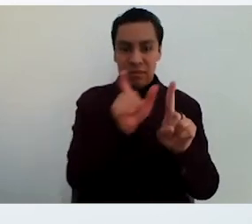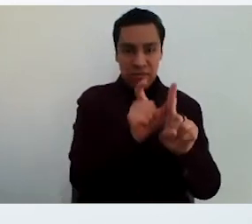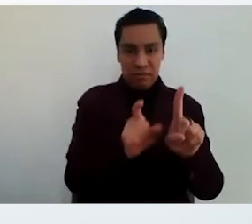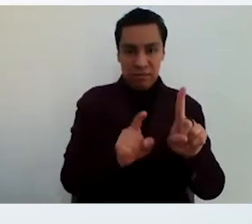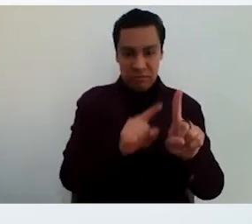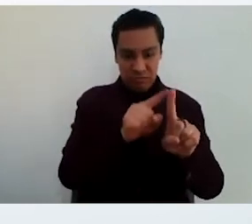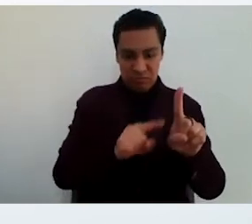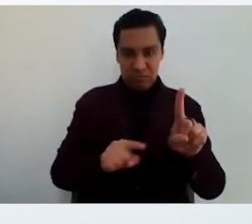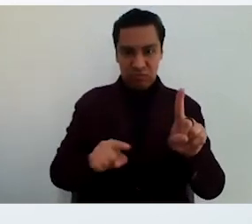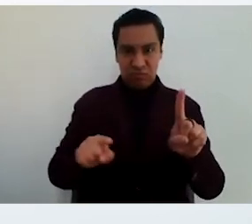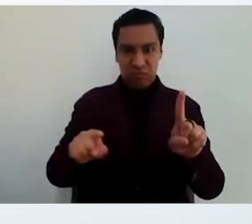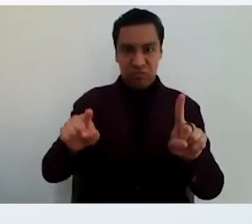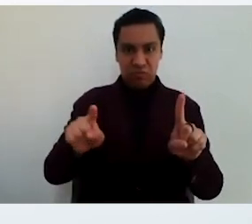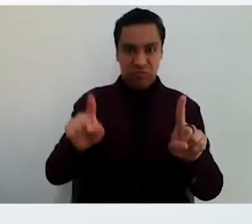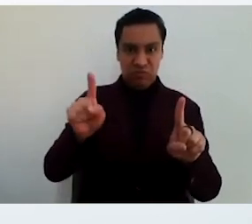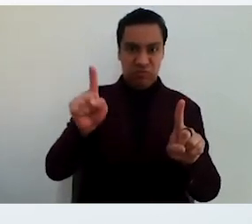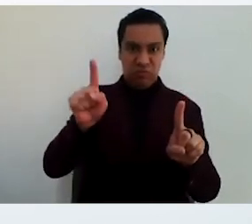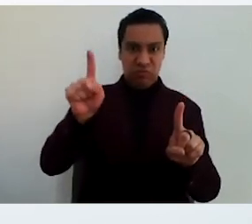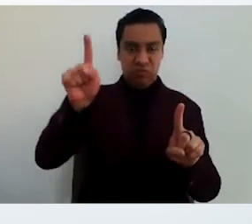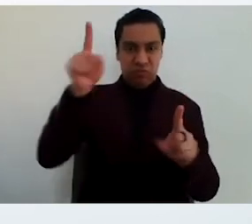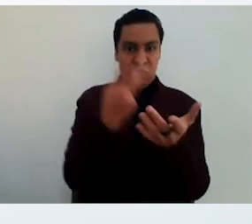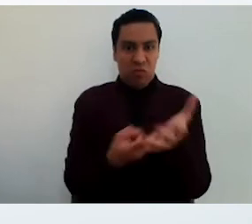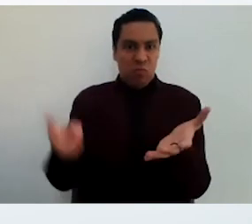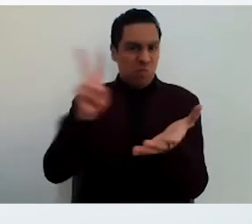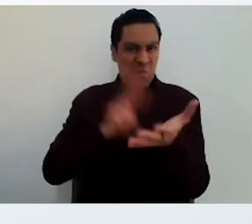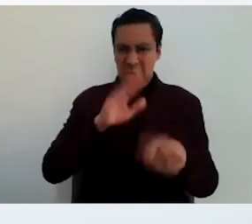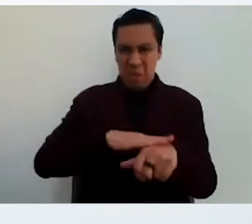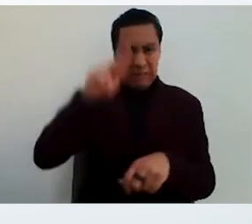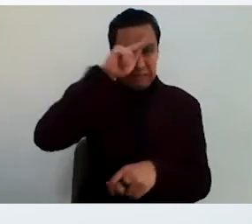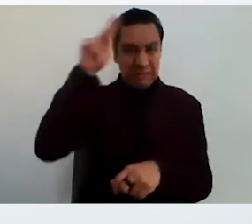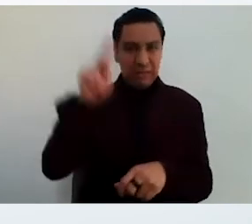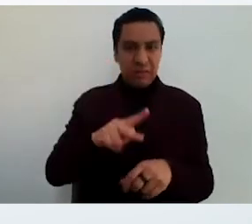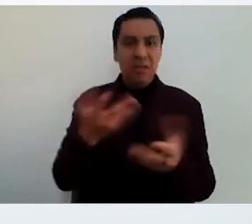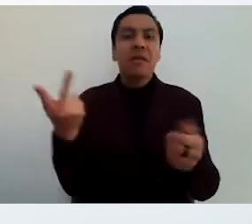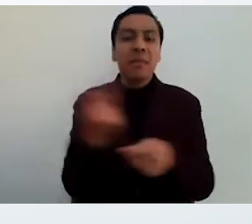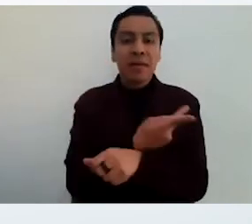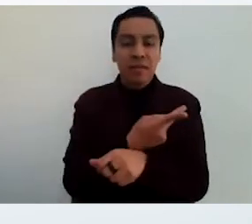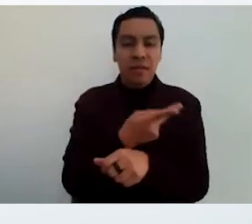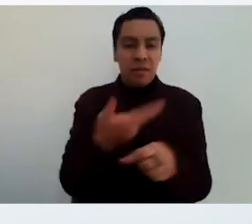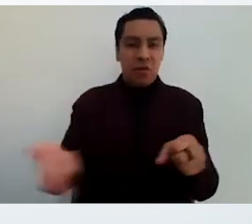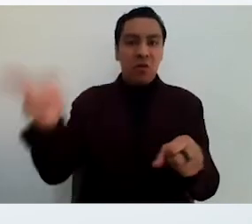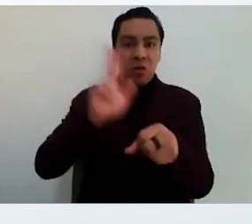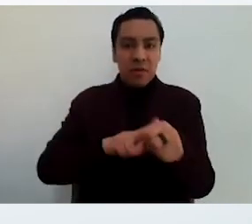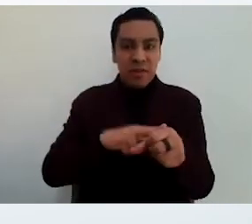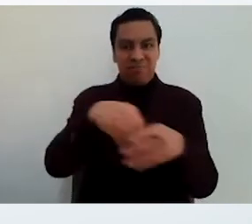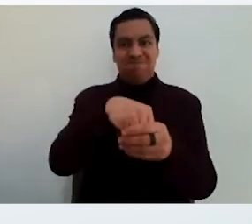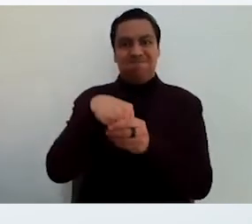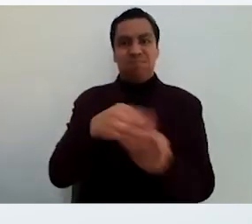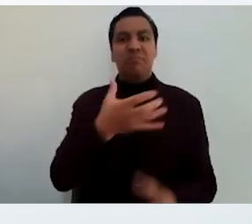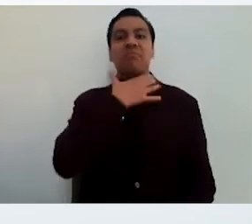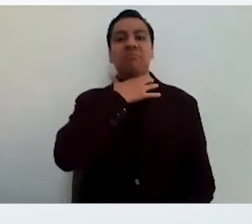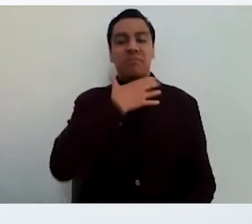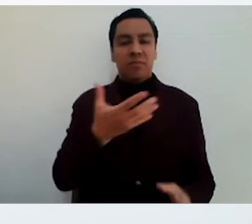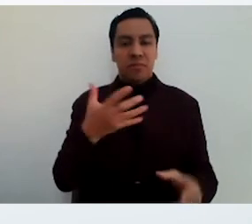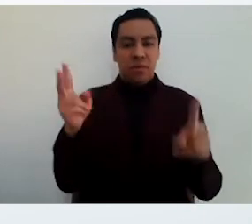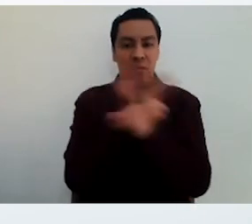veces mayor al que hemos visto de enfermos, pues ya no van a alcanzar las camas de los hospitales, no van a alcanzar los respiradores y